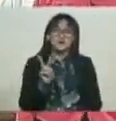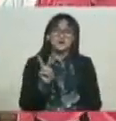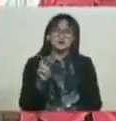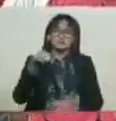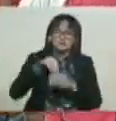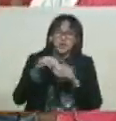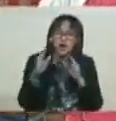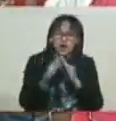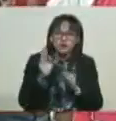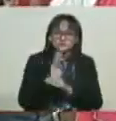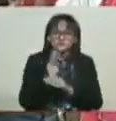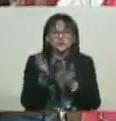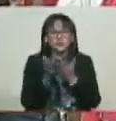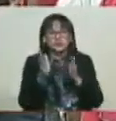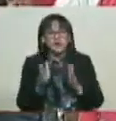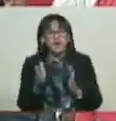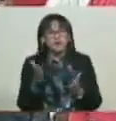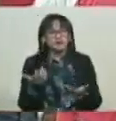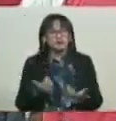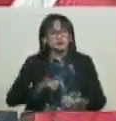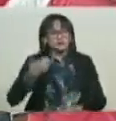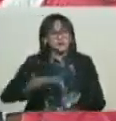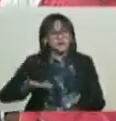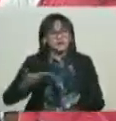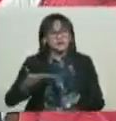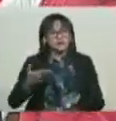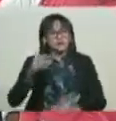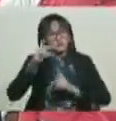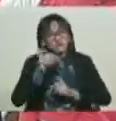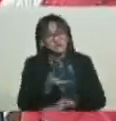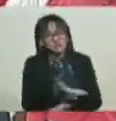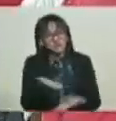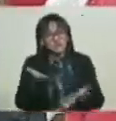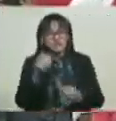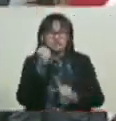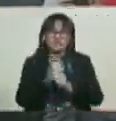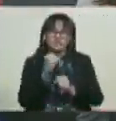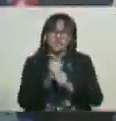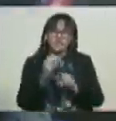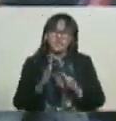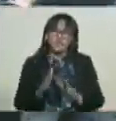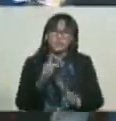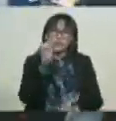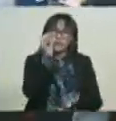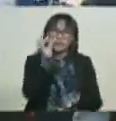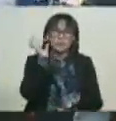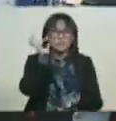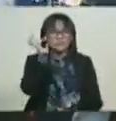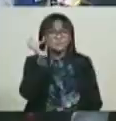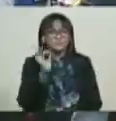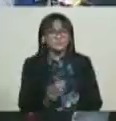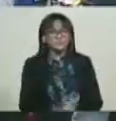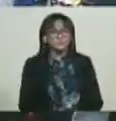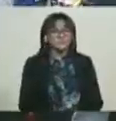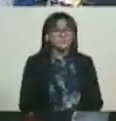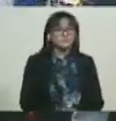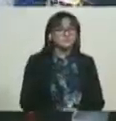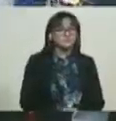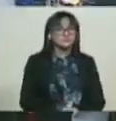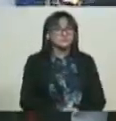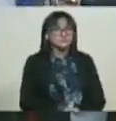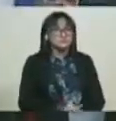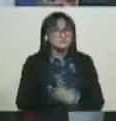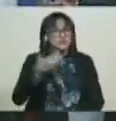casa estudiante me importa tu profesional trabajador trabajadora me importa el destino